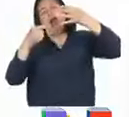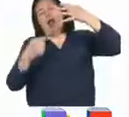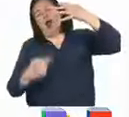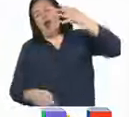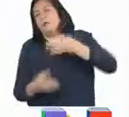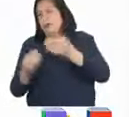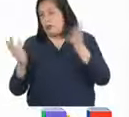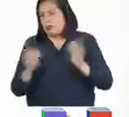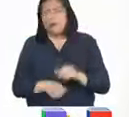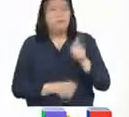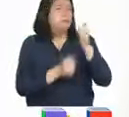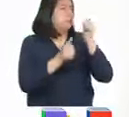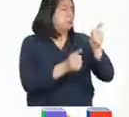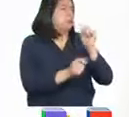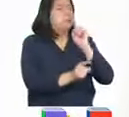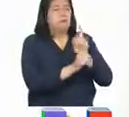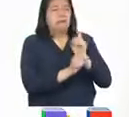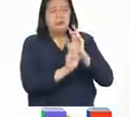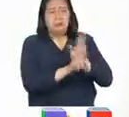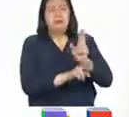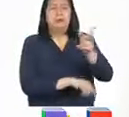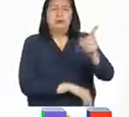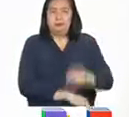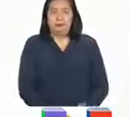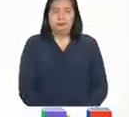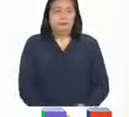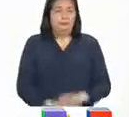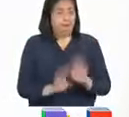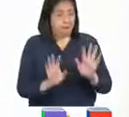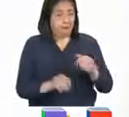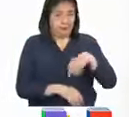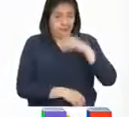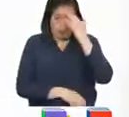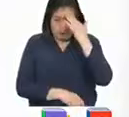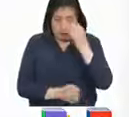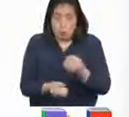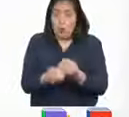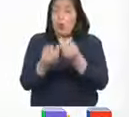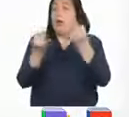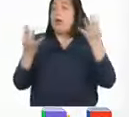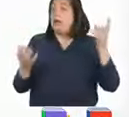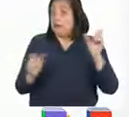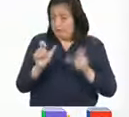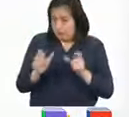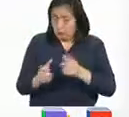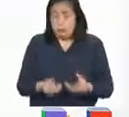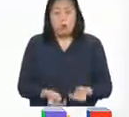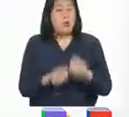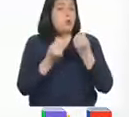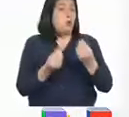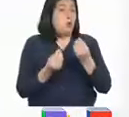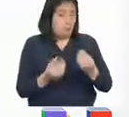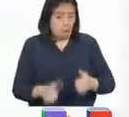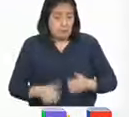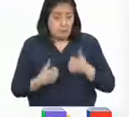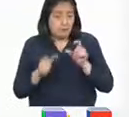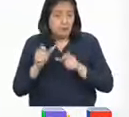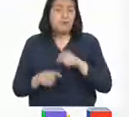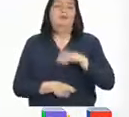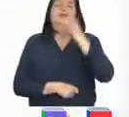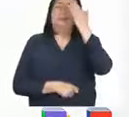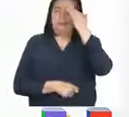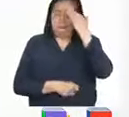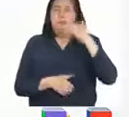etcétera. Excelente respuesta. Solo conociendo cuántos somos y en qué situación vivimos,